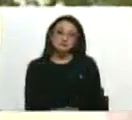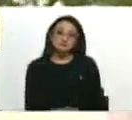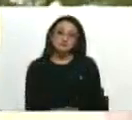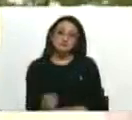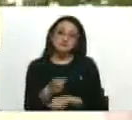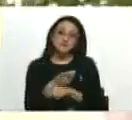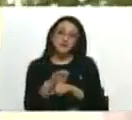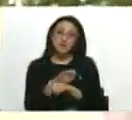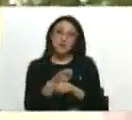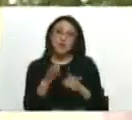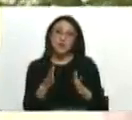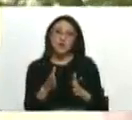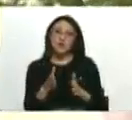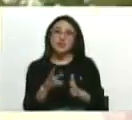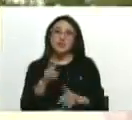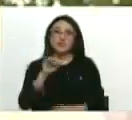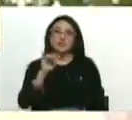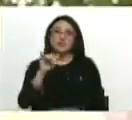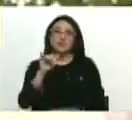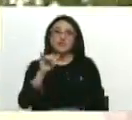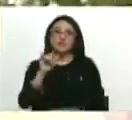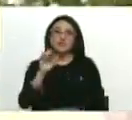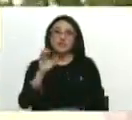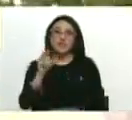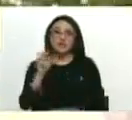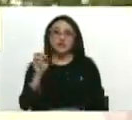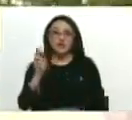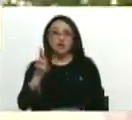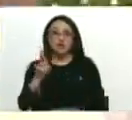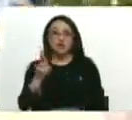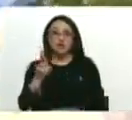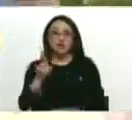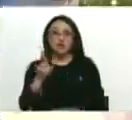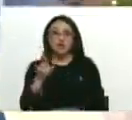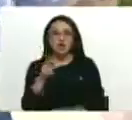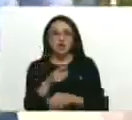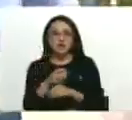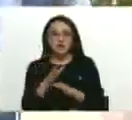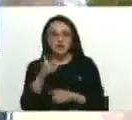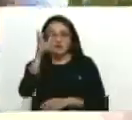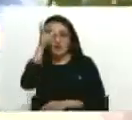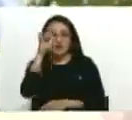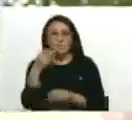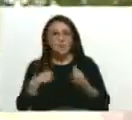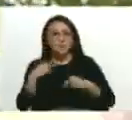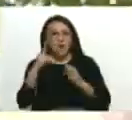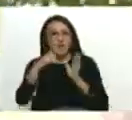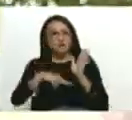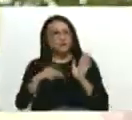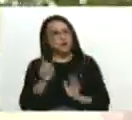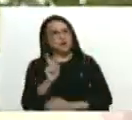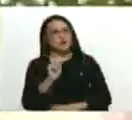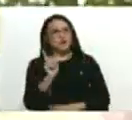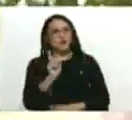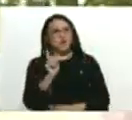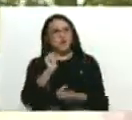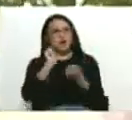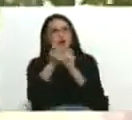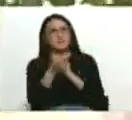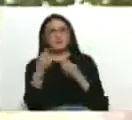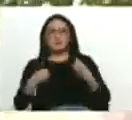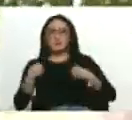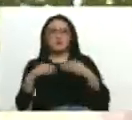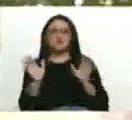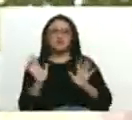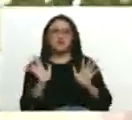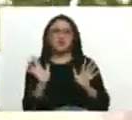gobernador Víctor Clark, muchas veces nosotros decimos que está preocupado por la lectura, no, nosotros cambiamos eso de la preocupación,